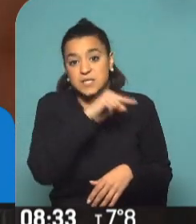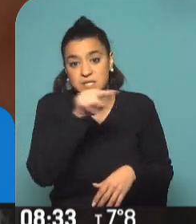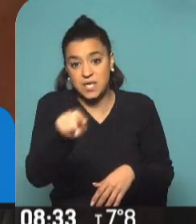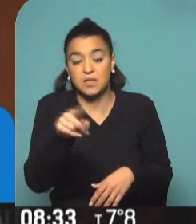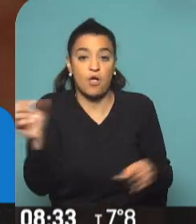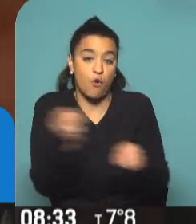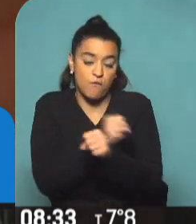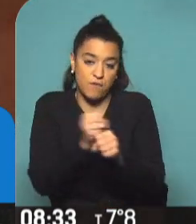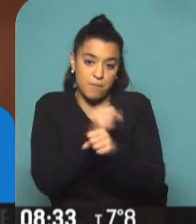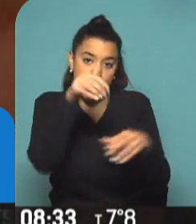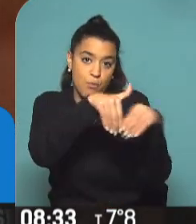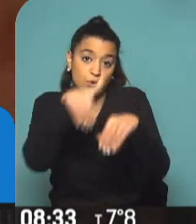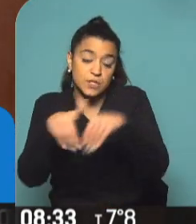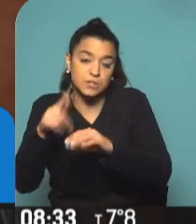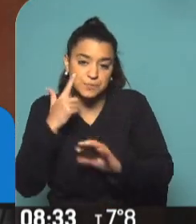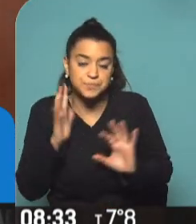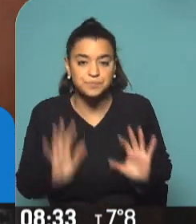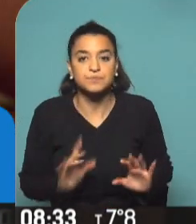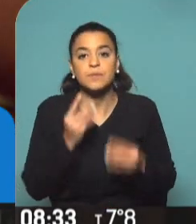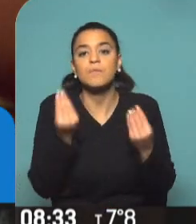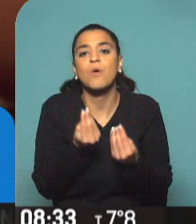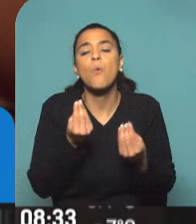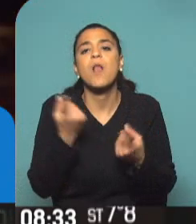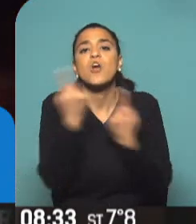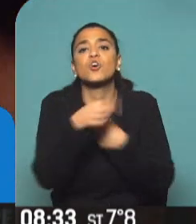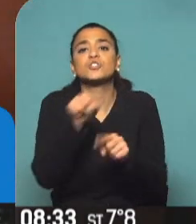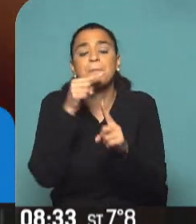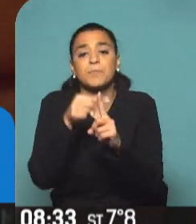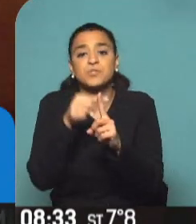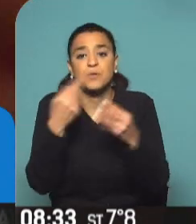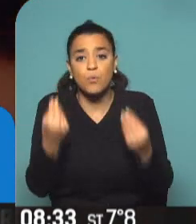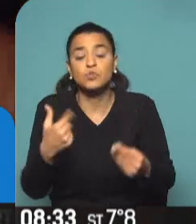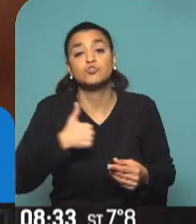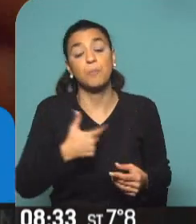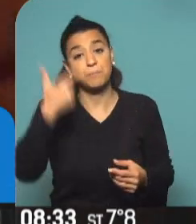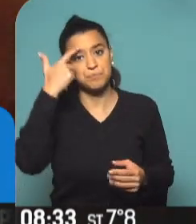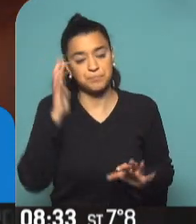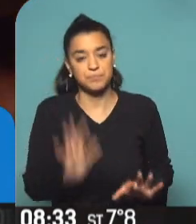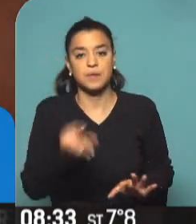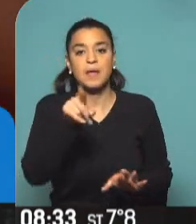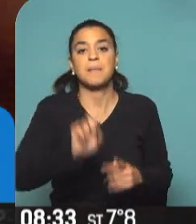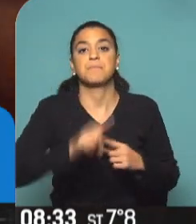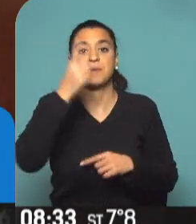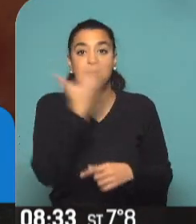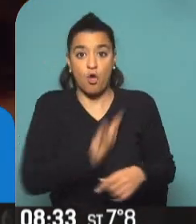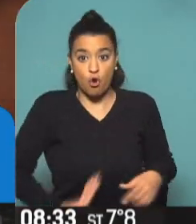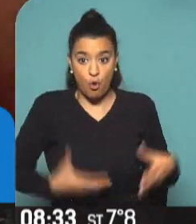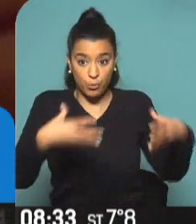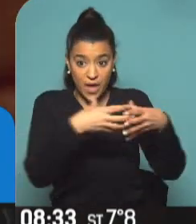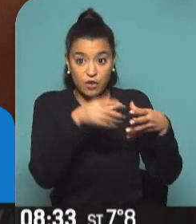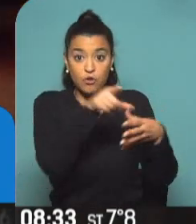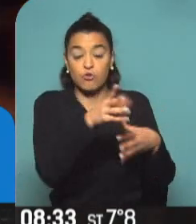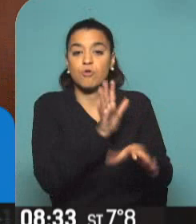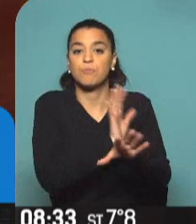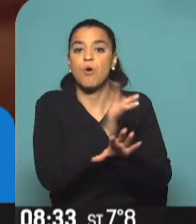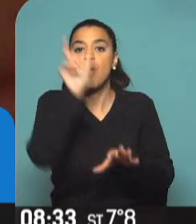se confirman las urnas. ¿Y cuáles son los aspectos positivos? Yo iría primero por el lado del gobierno de recurrir